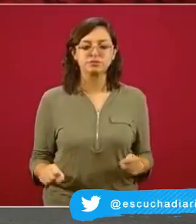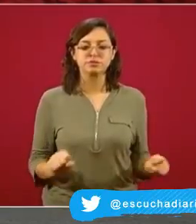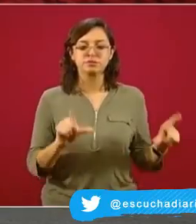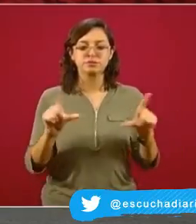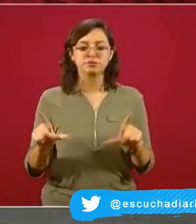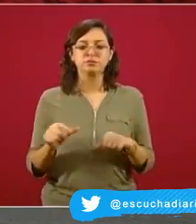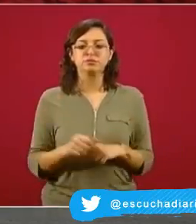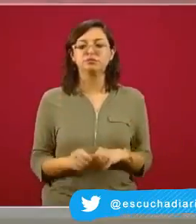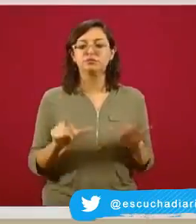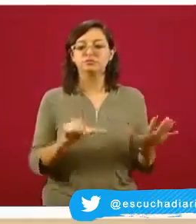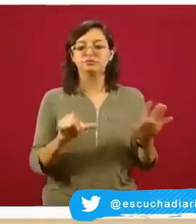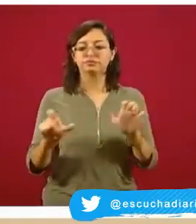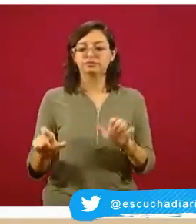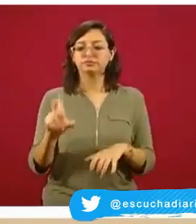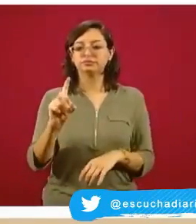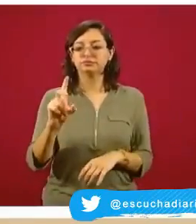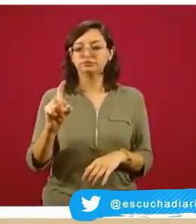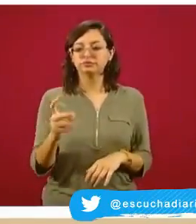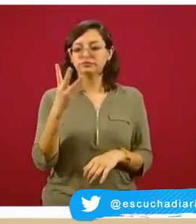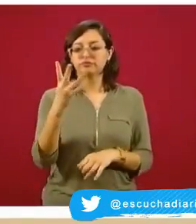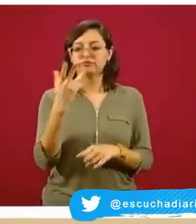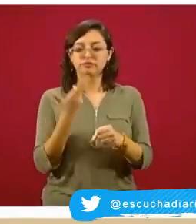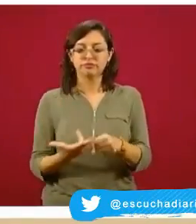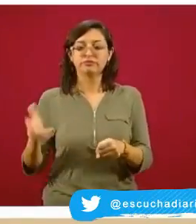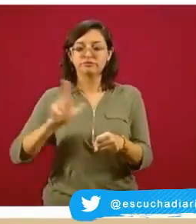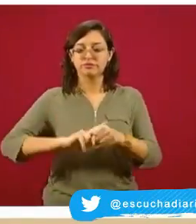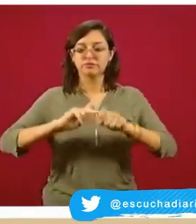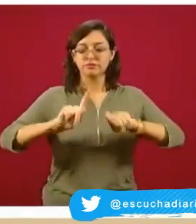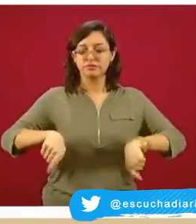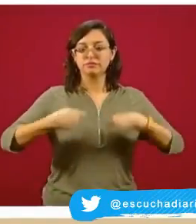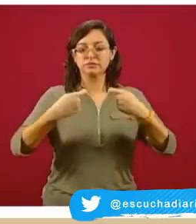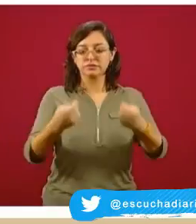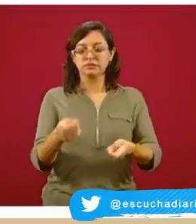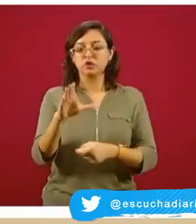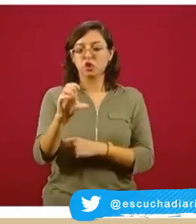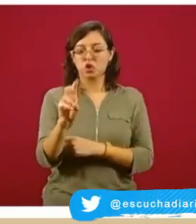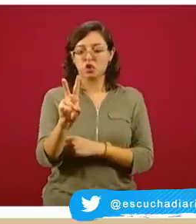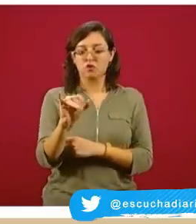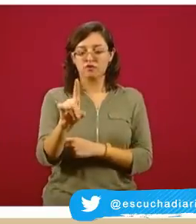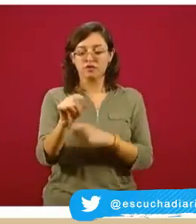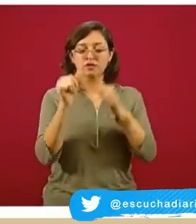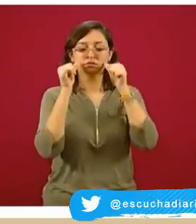De 734 hospitales que han sido designados para el manejo de COVID,